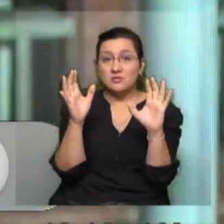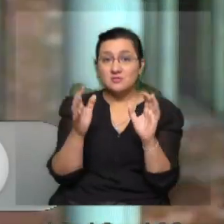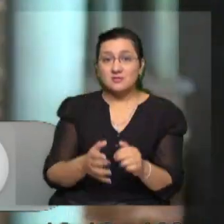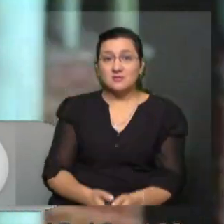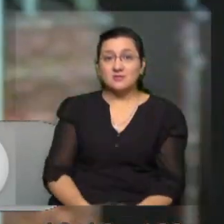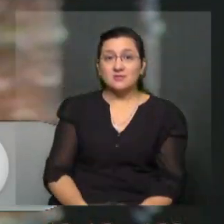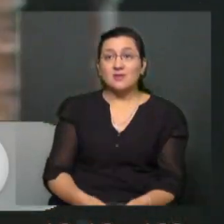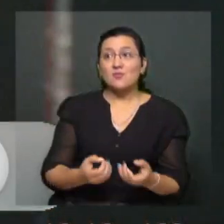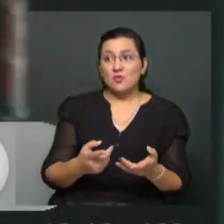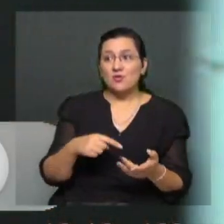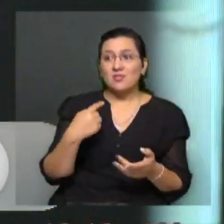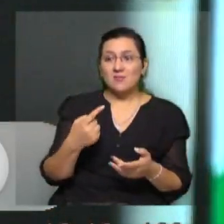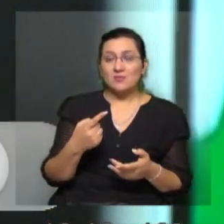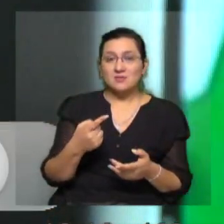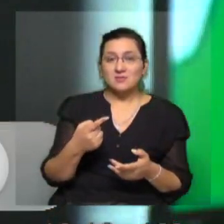y bueno, y